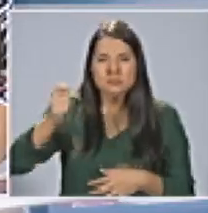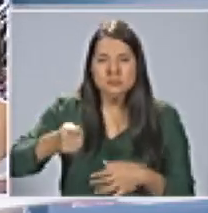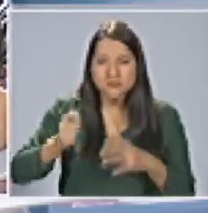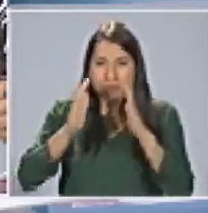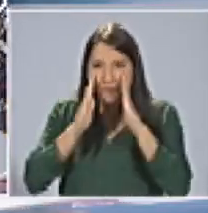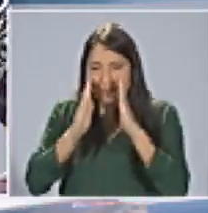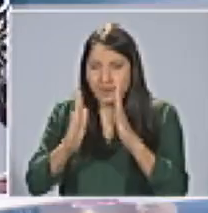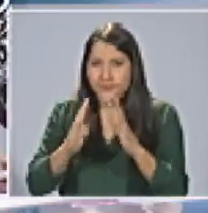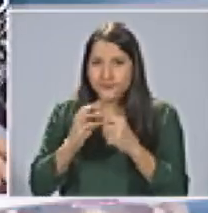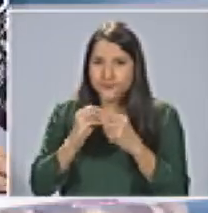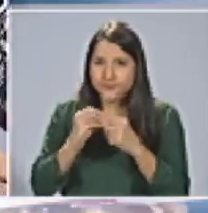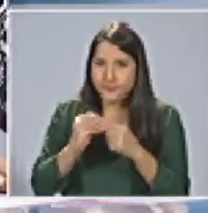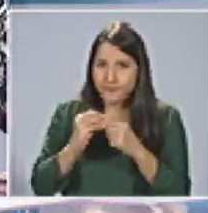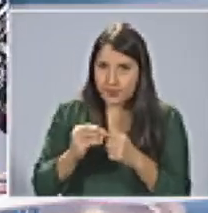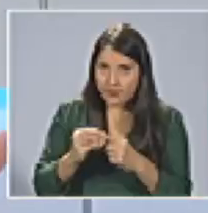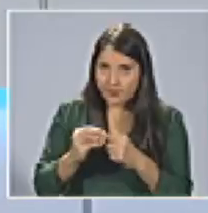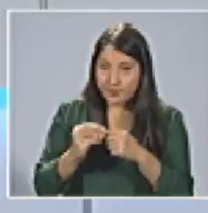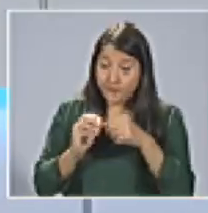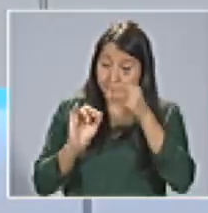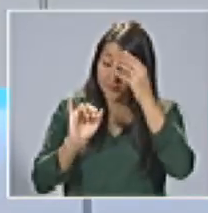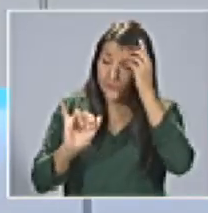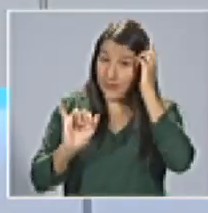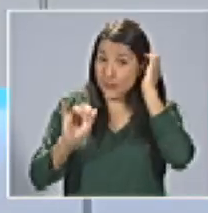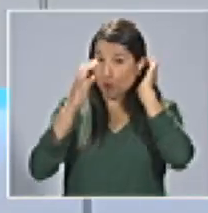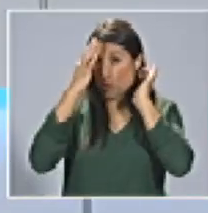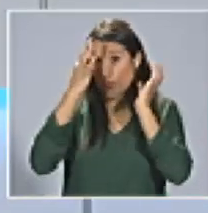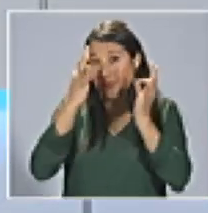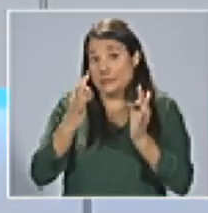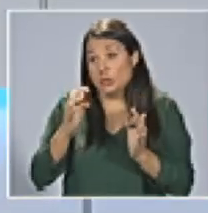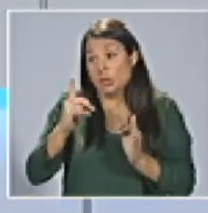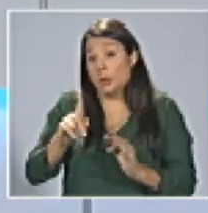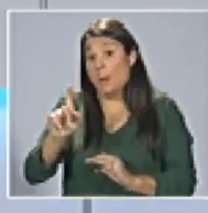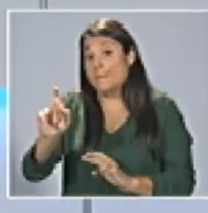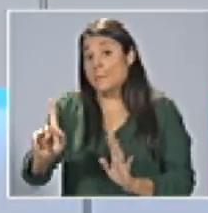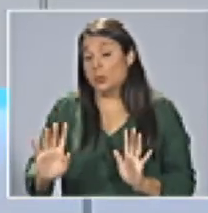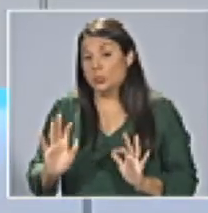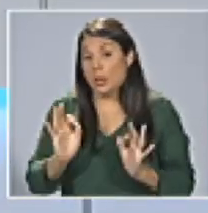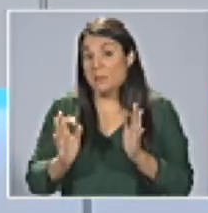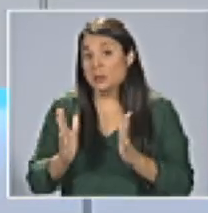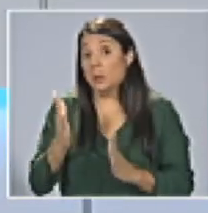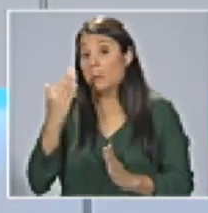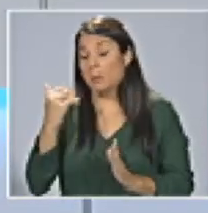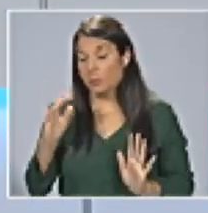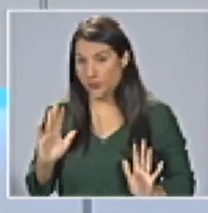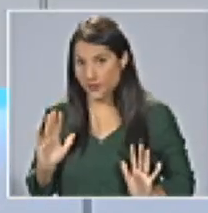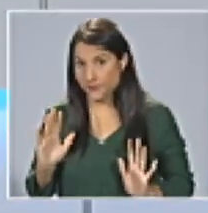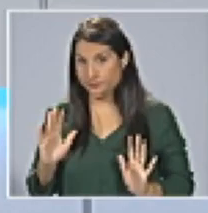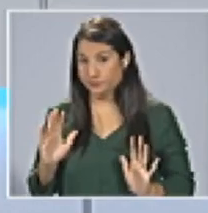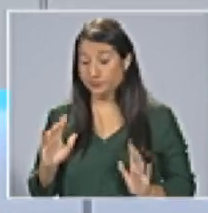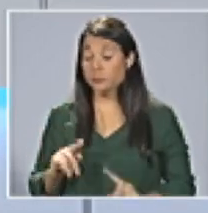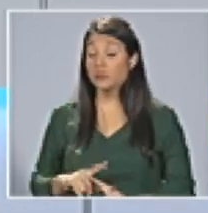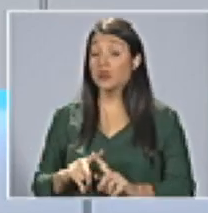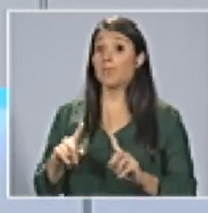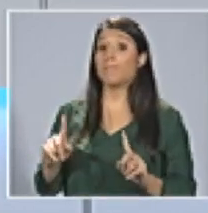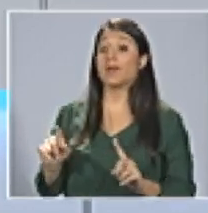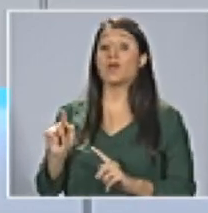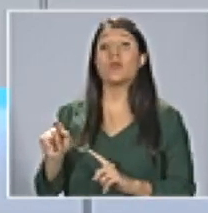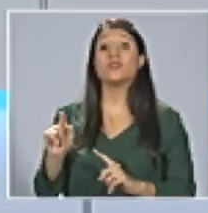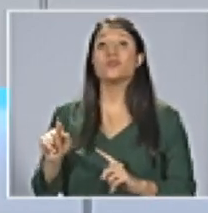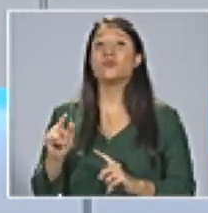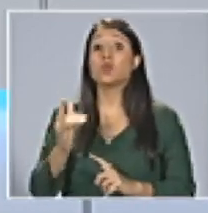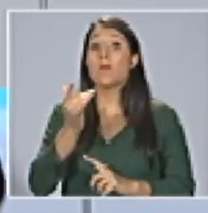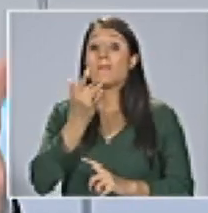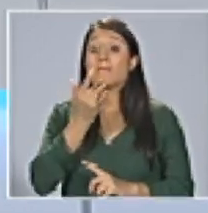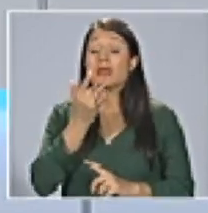priorizó, y es una decisión que habría que consultarle a los señores magistrados y magistradas,